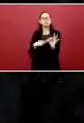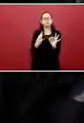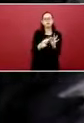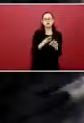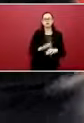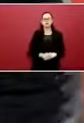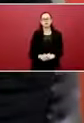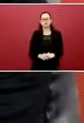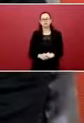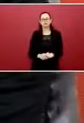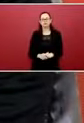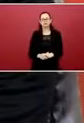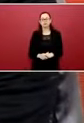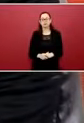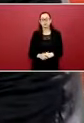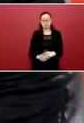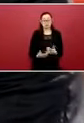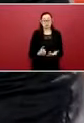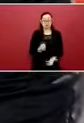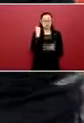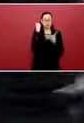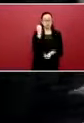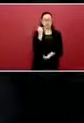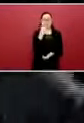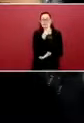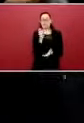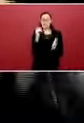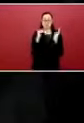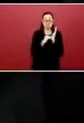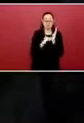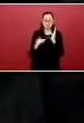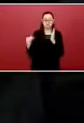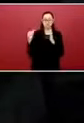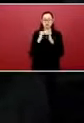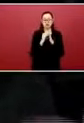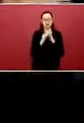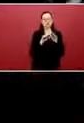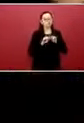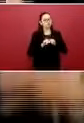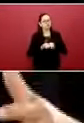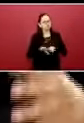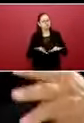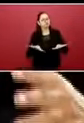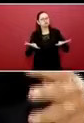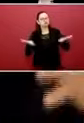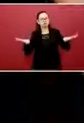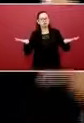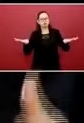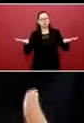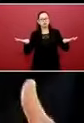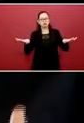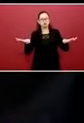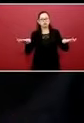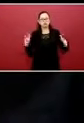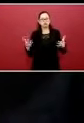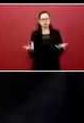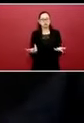Entonces, los 100 mil millones se dispersan de esta manera sin